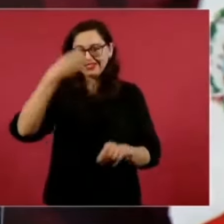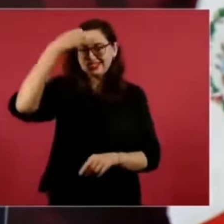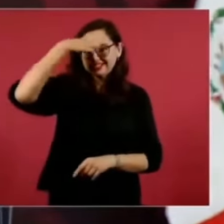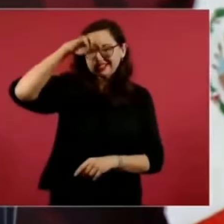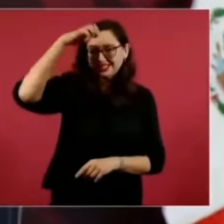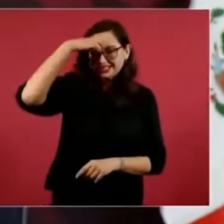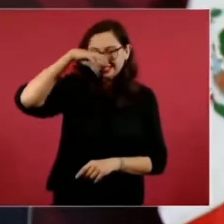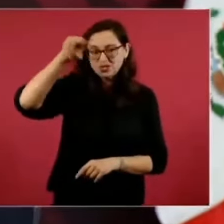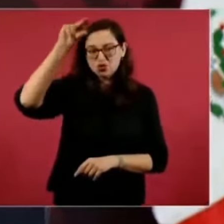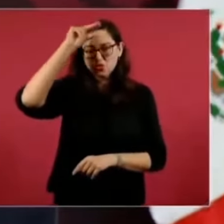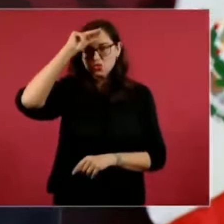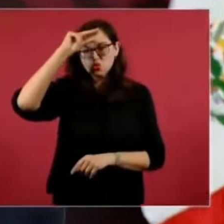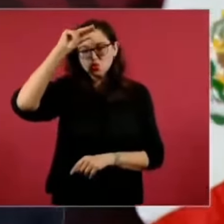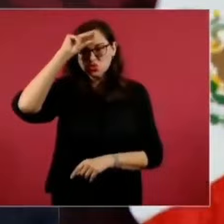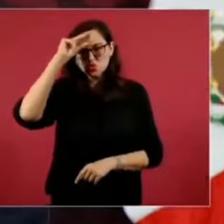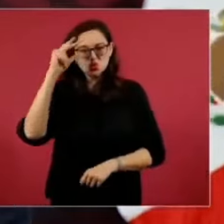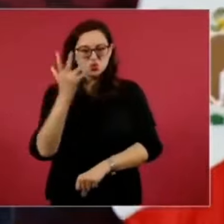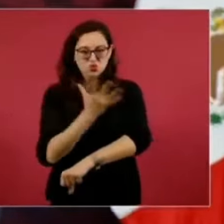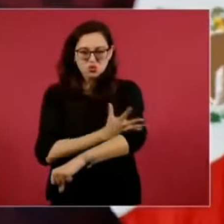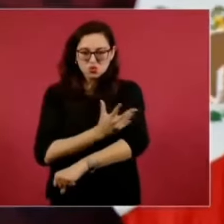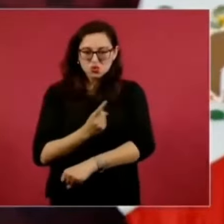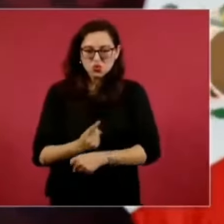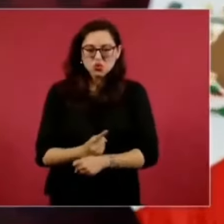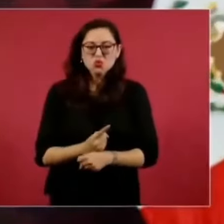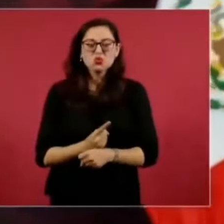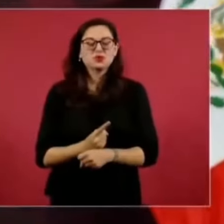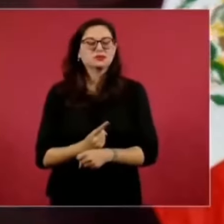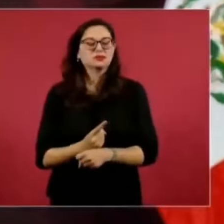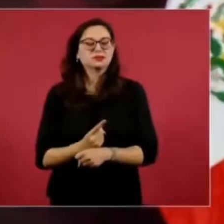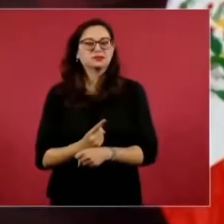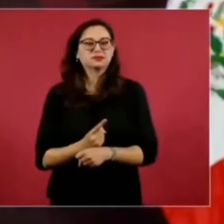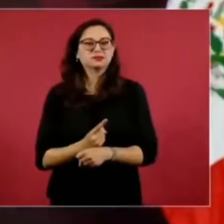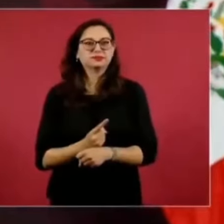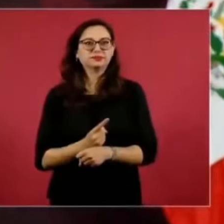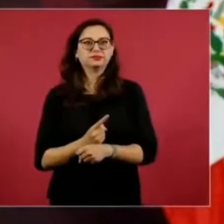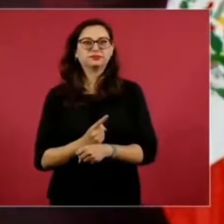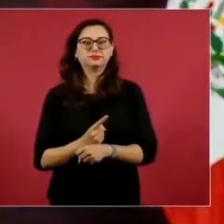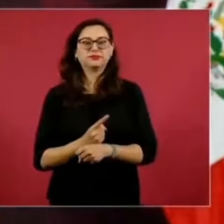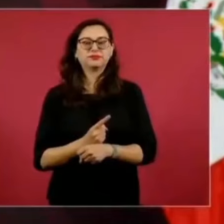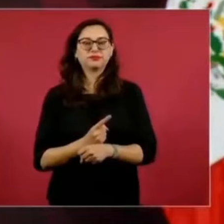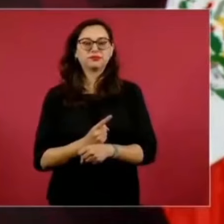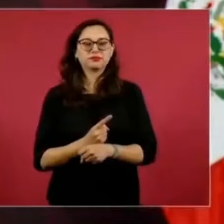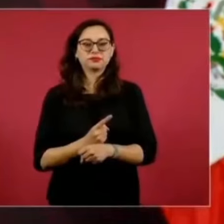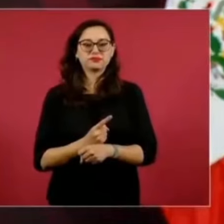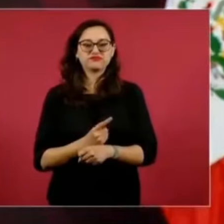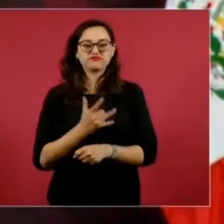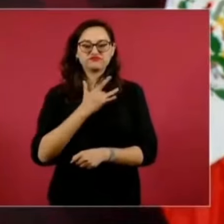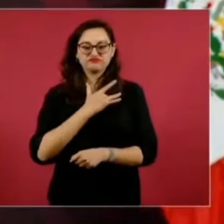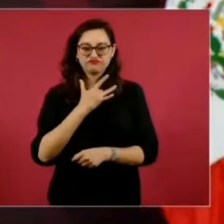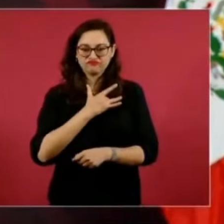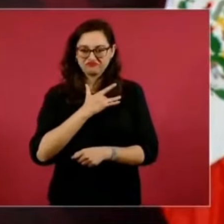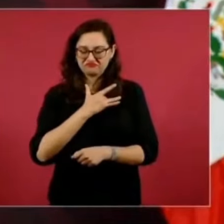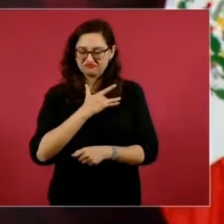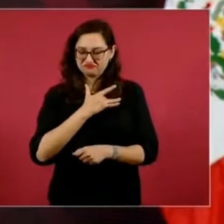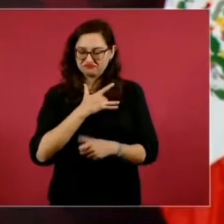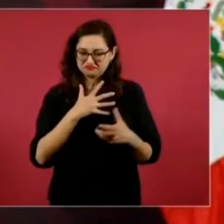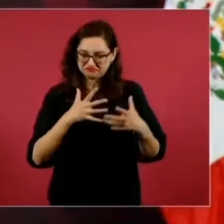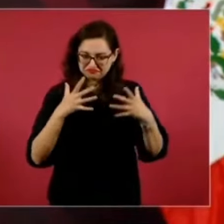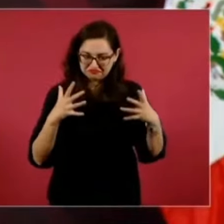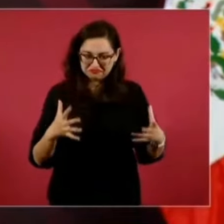conocimiento que es honesta que es de buen corazón